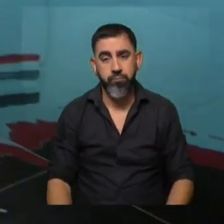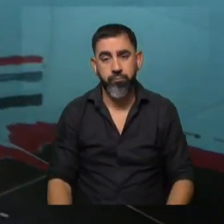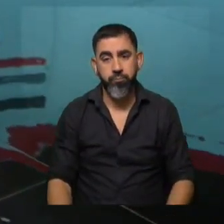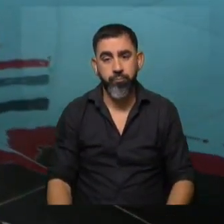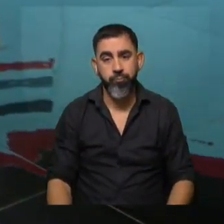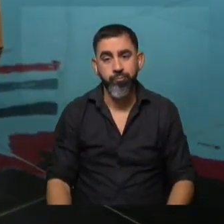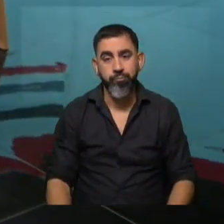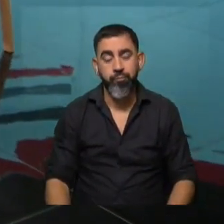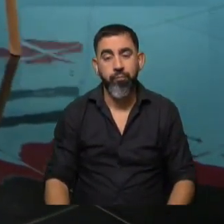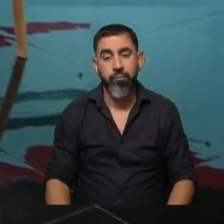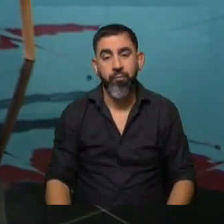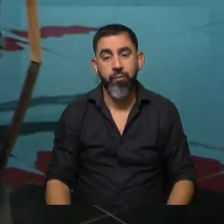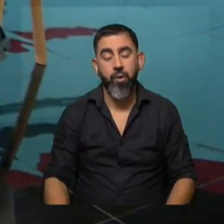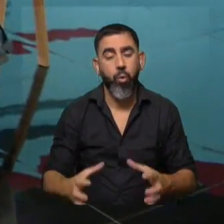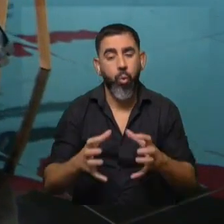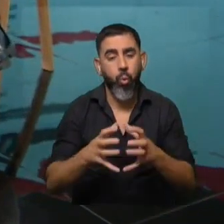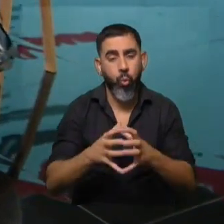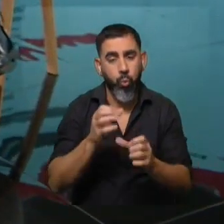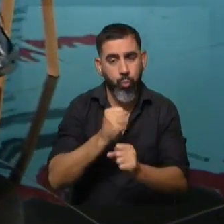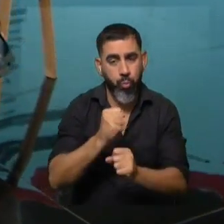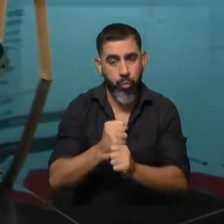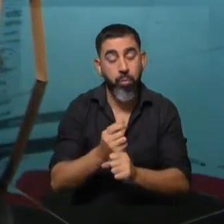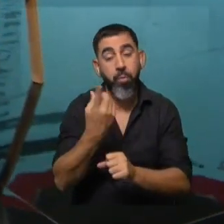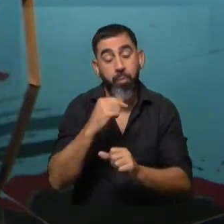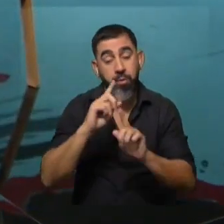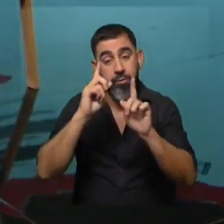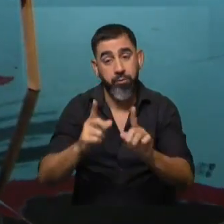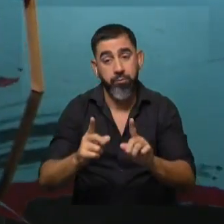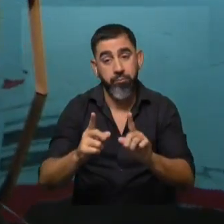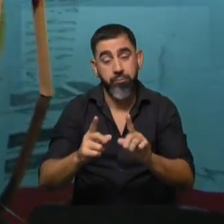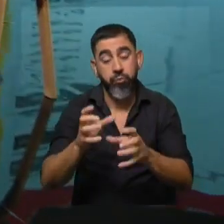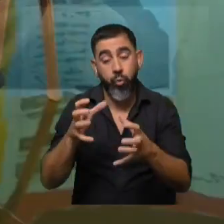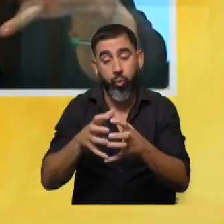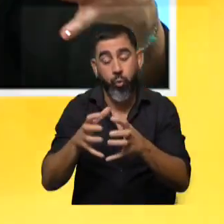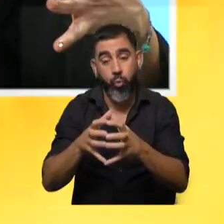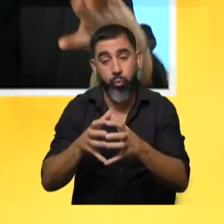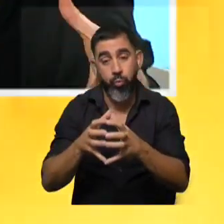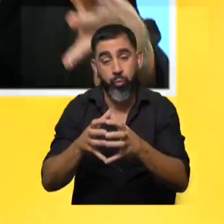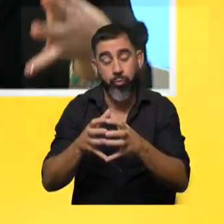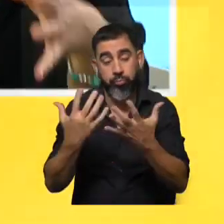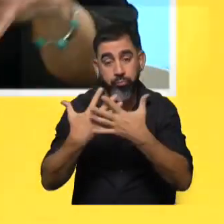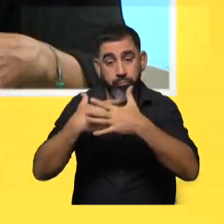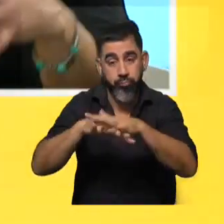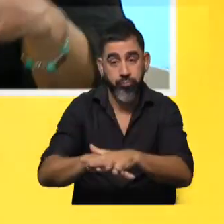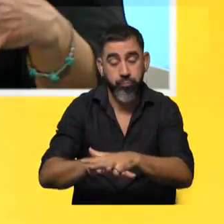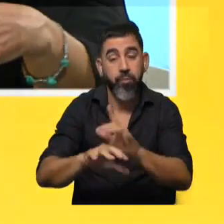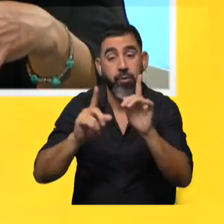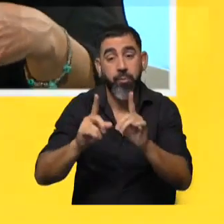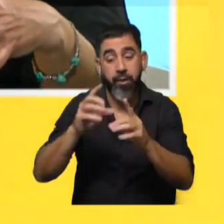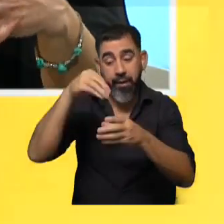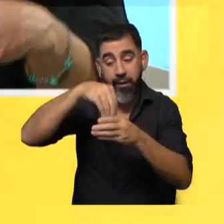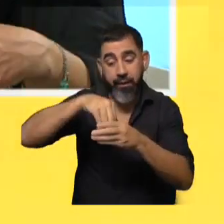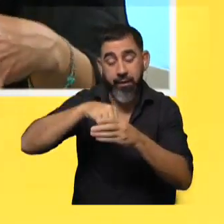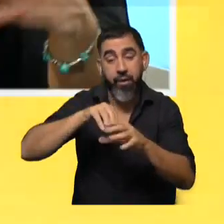Esto trabajamos en forma interdisciplinaria, como ya te comentaba, pero además de interdisciplinaria más grande, también interdisciplina a la interna